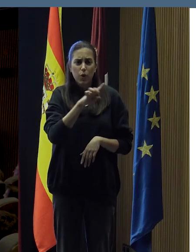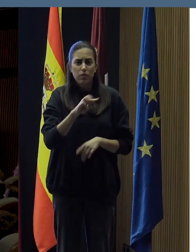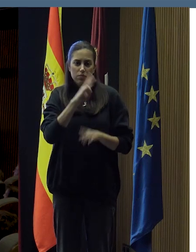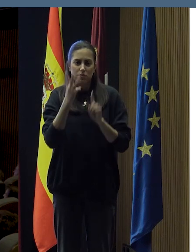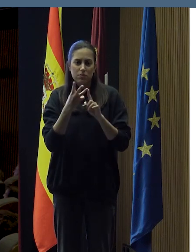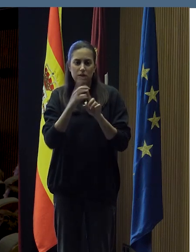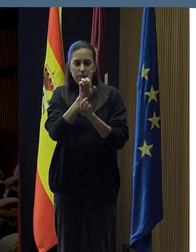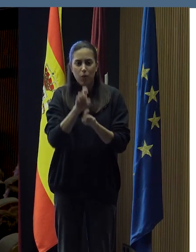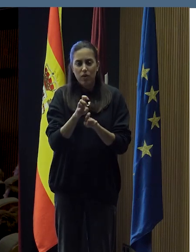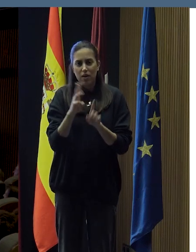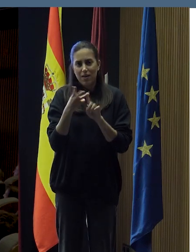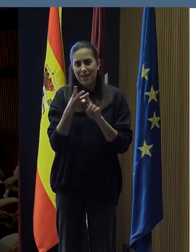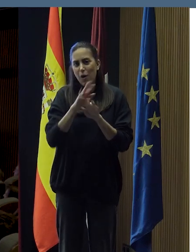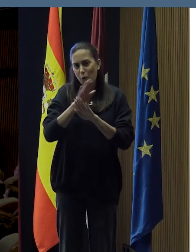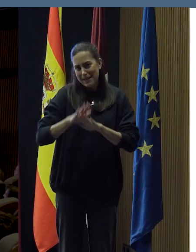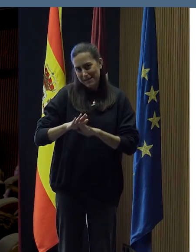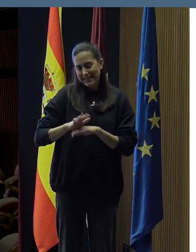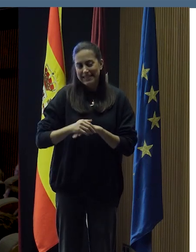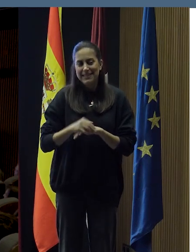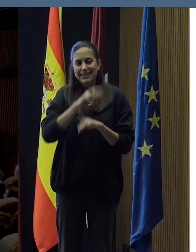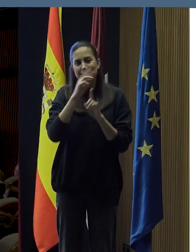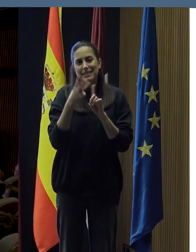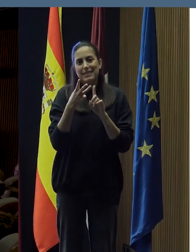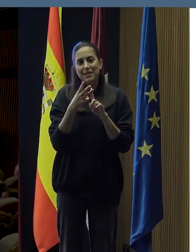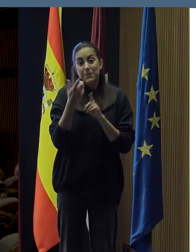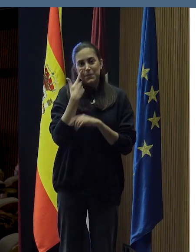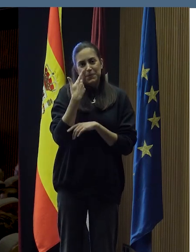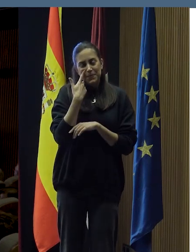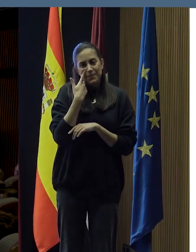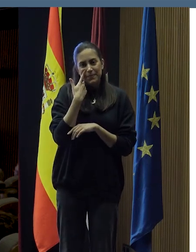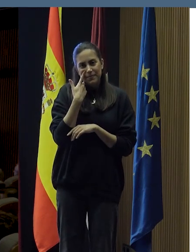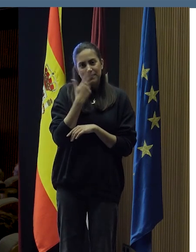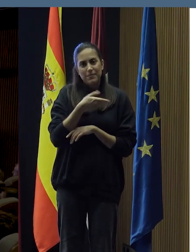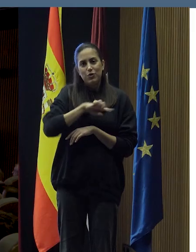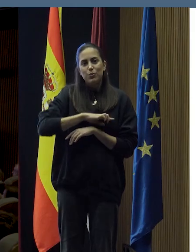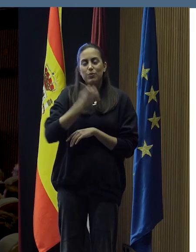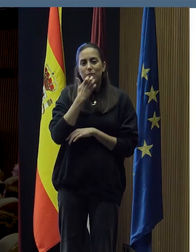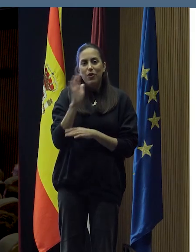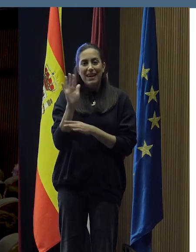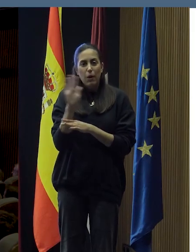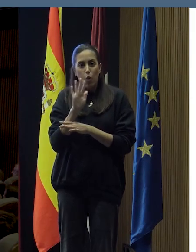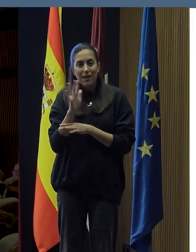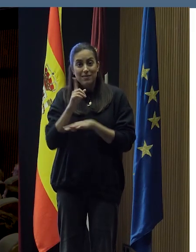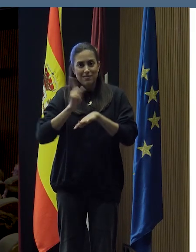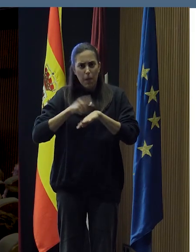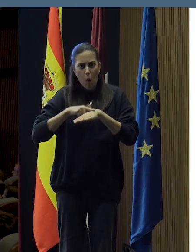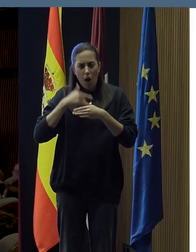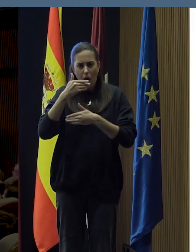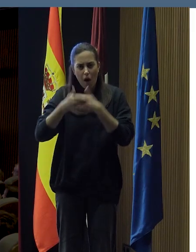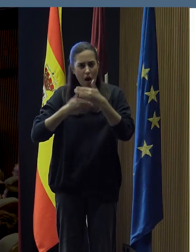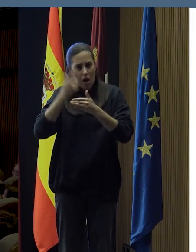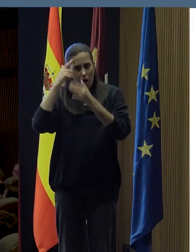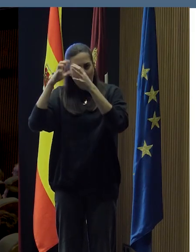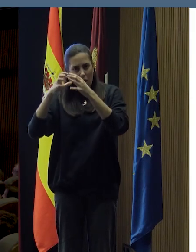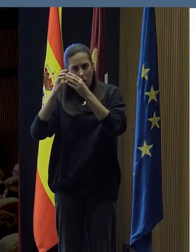y ya esta va a ser la última. Vamos a ver, perdemos neuronas con el paso del tiempo, pero puede haber